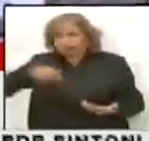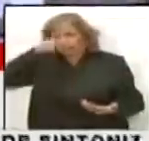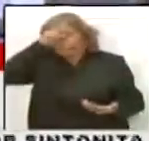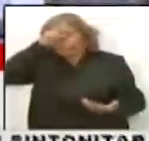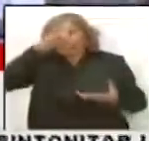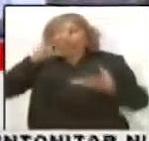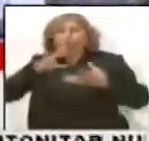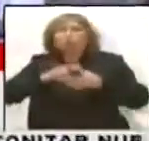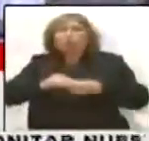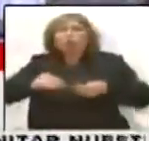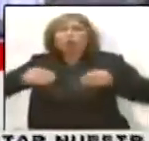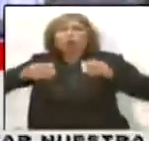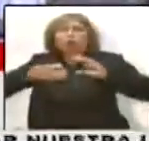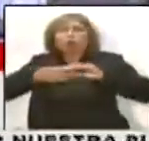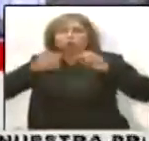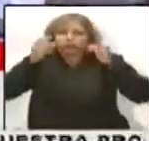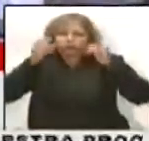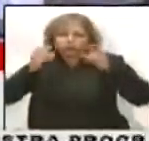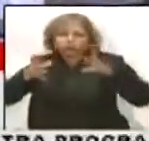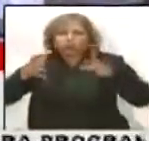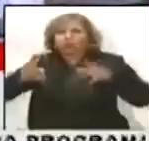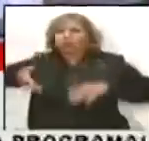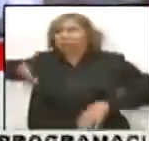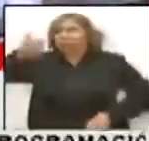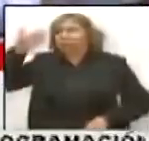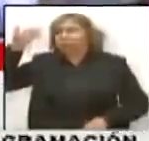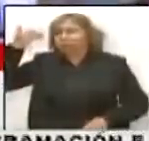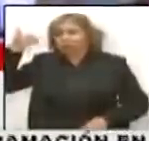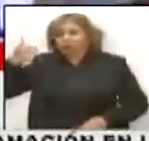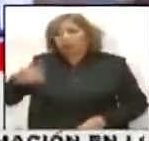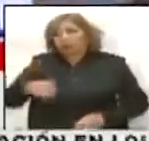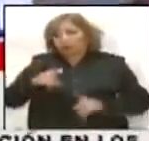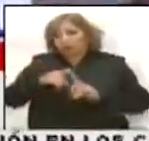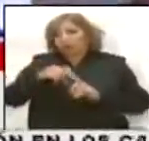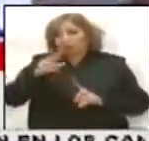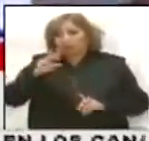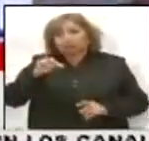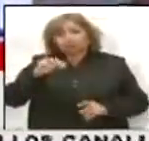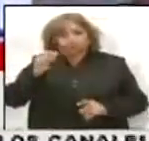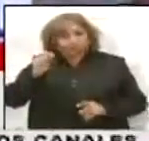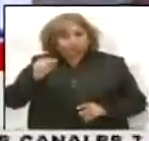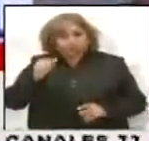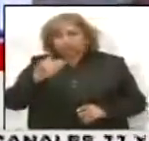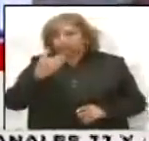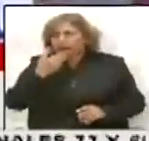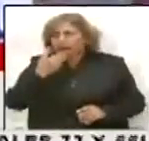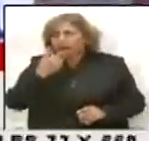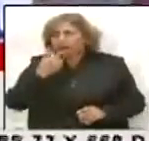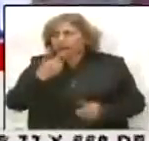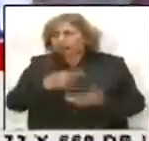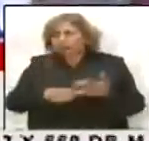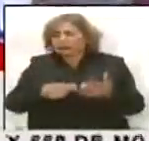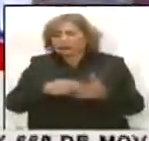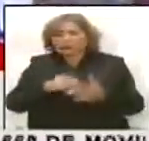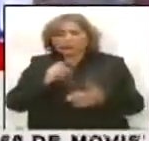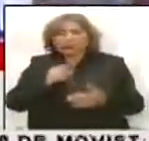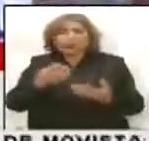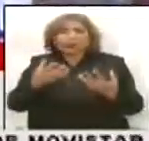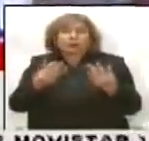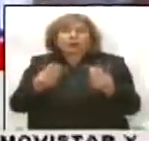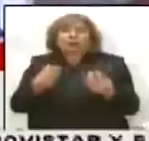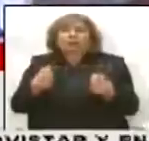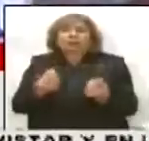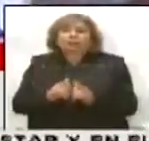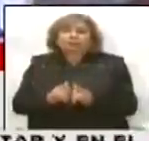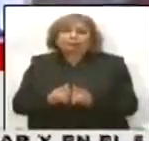historia tan terrible vinculada justamente a los hechos terroristas que existieron, por supuesto, ¿quién lo va a negar? ¿Quién va a poder negar la gravedad de